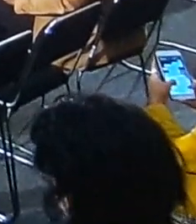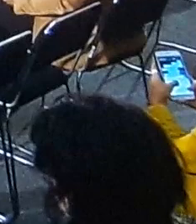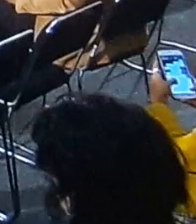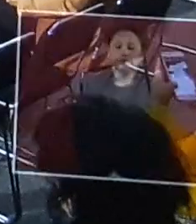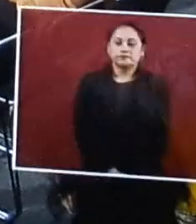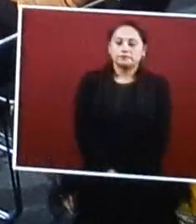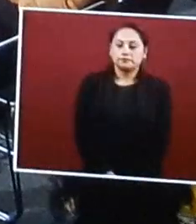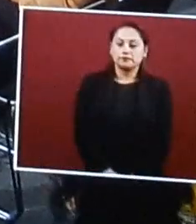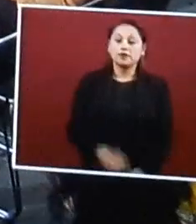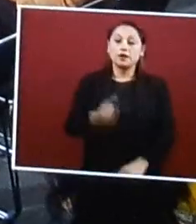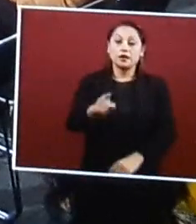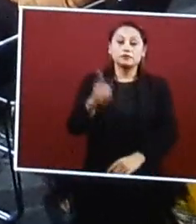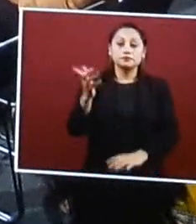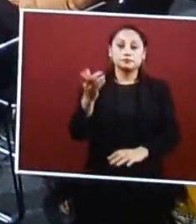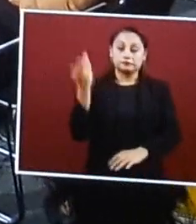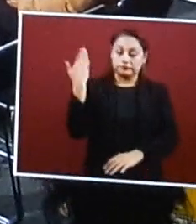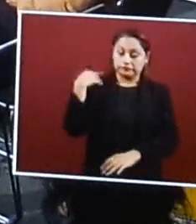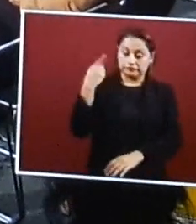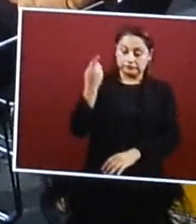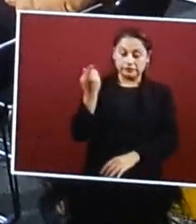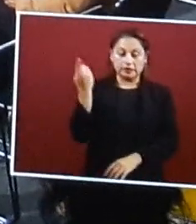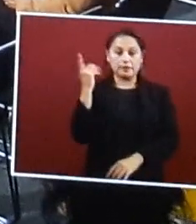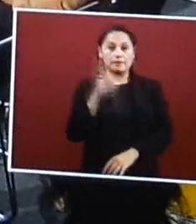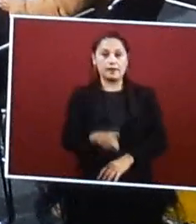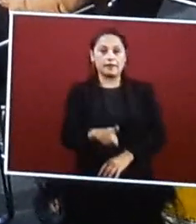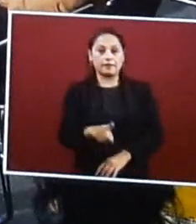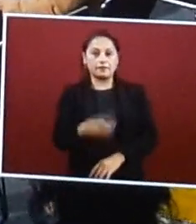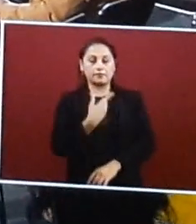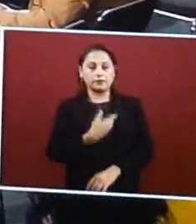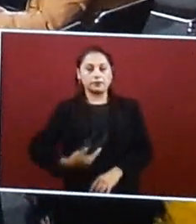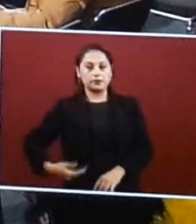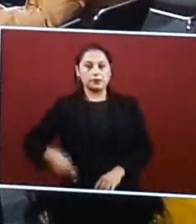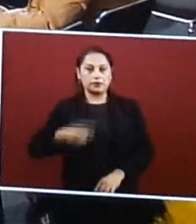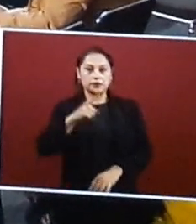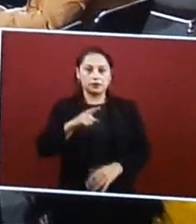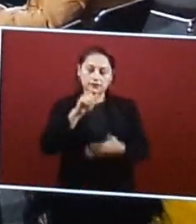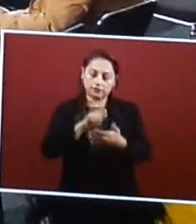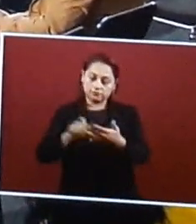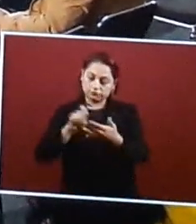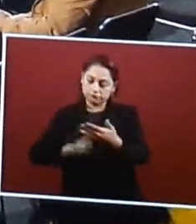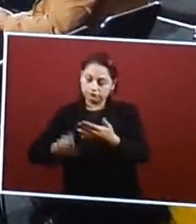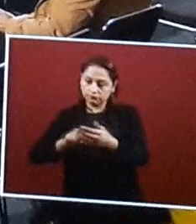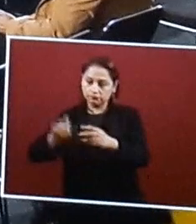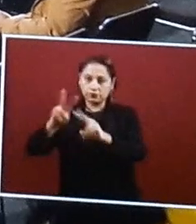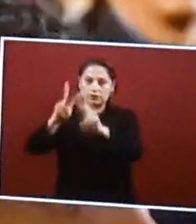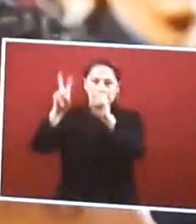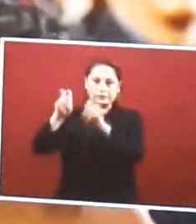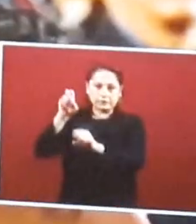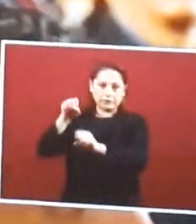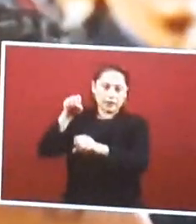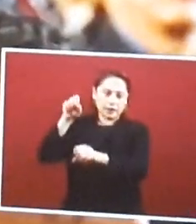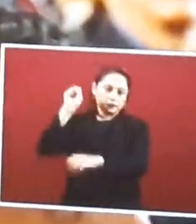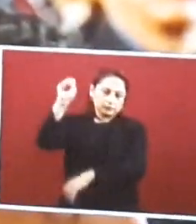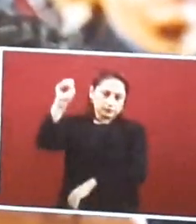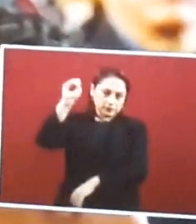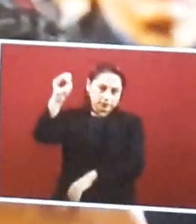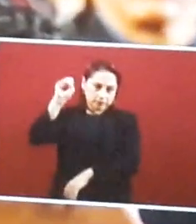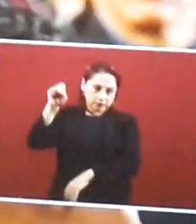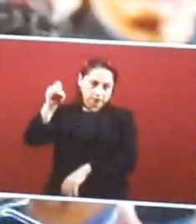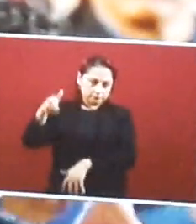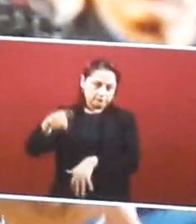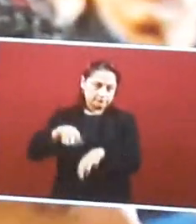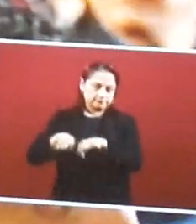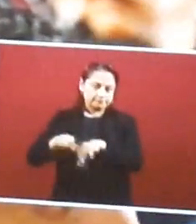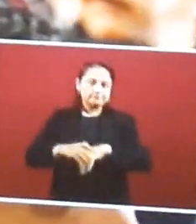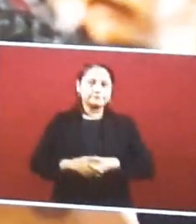obreras por instrucciones presidenciales. Yo cubría el sector obrero, por eso se lo digo.